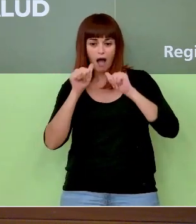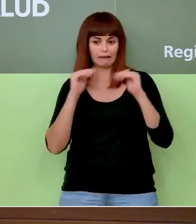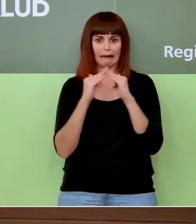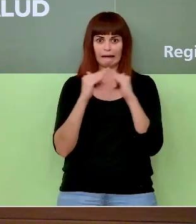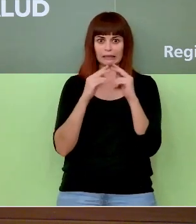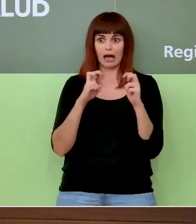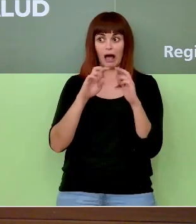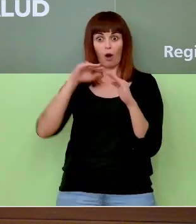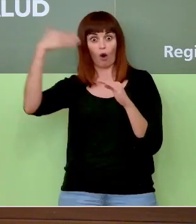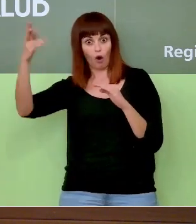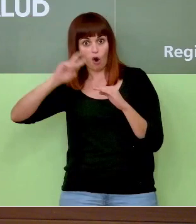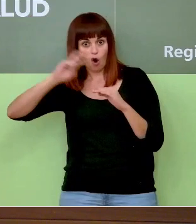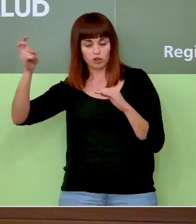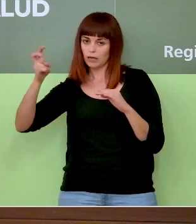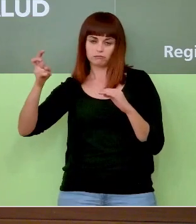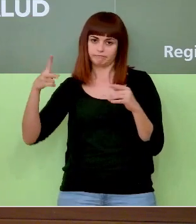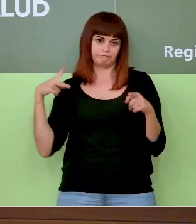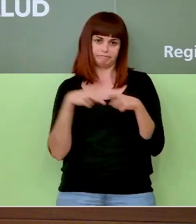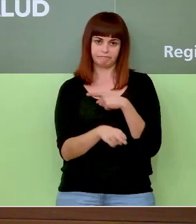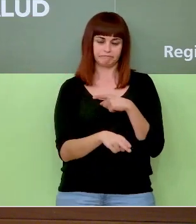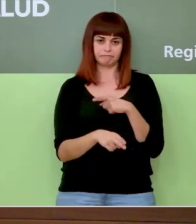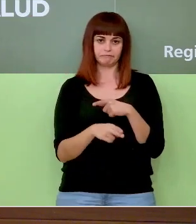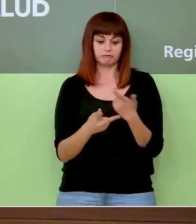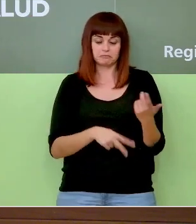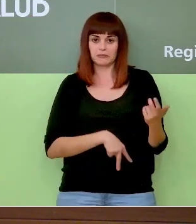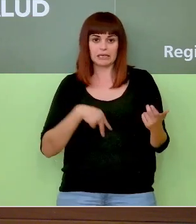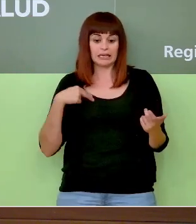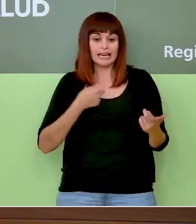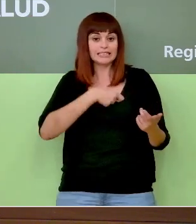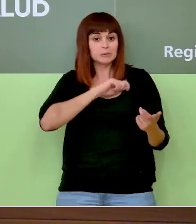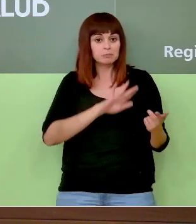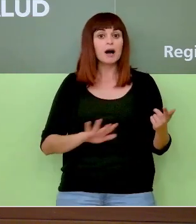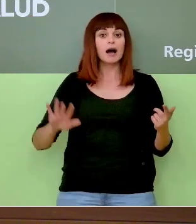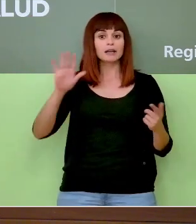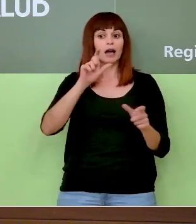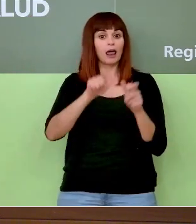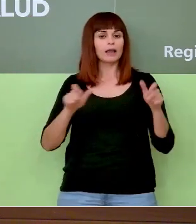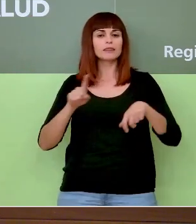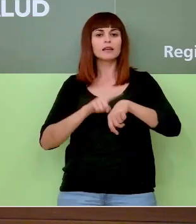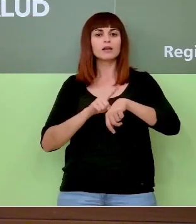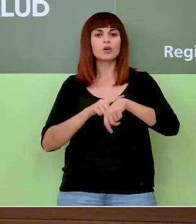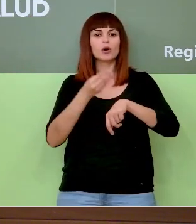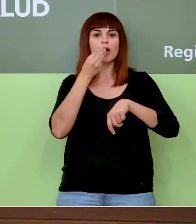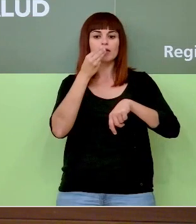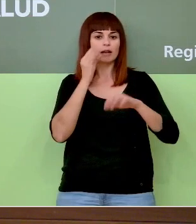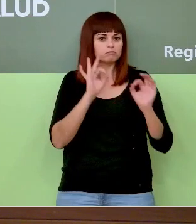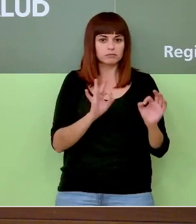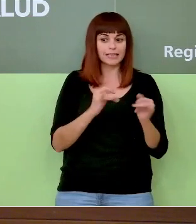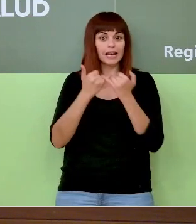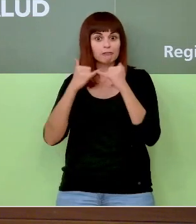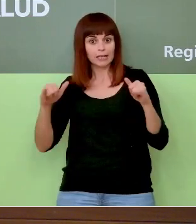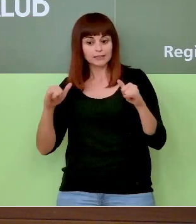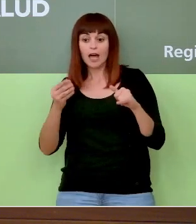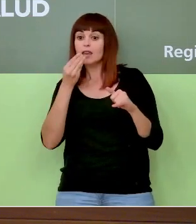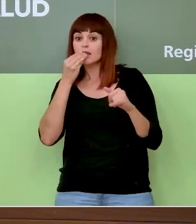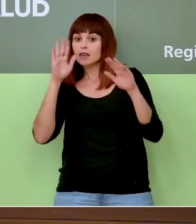fiestas en casas ajenas a la tuya, etcétera. En general, en España, la gente cenamos a una determinada hora y las fiestas se hacen a partir